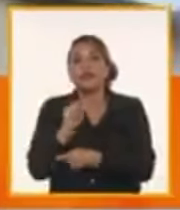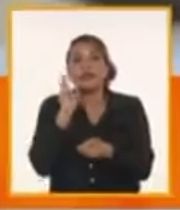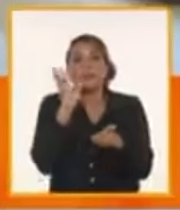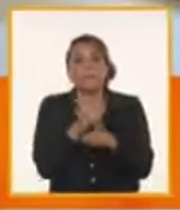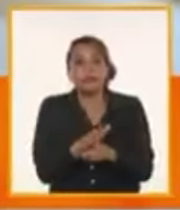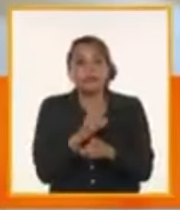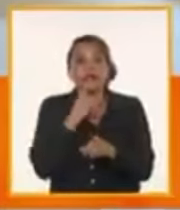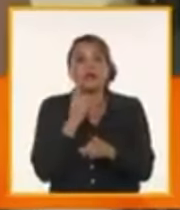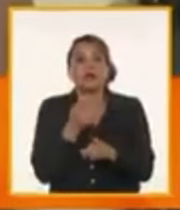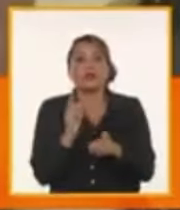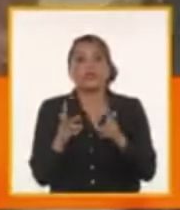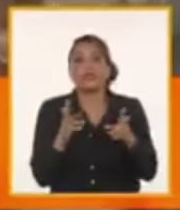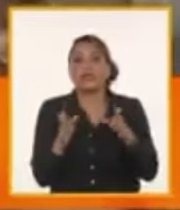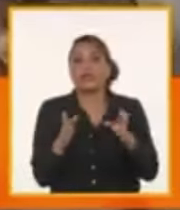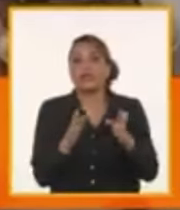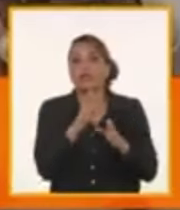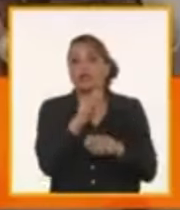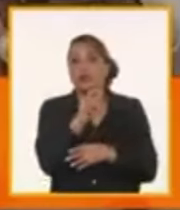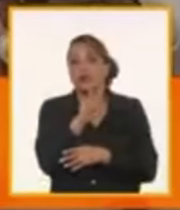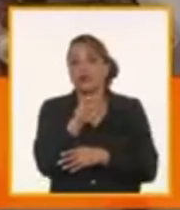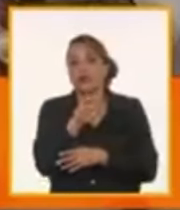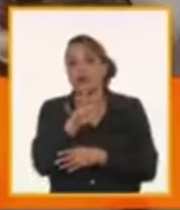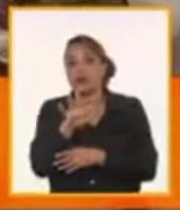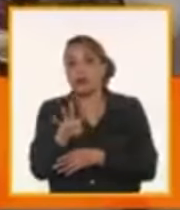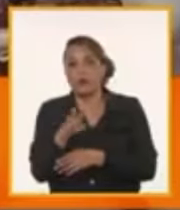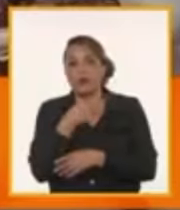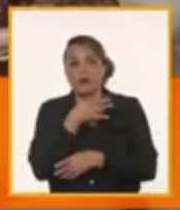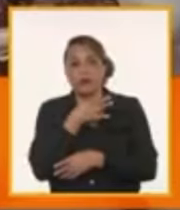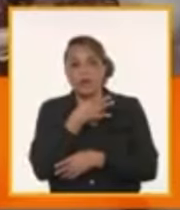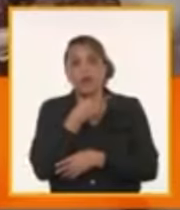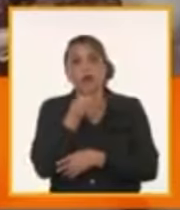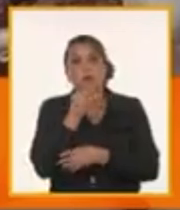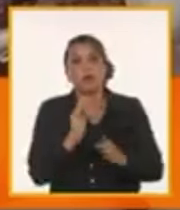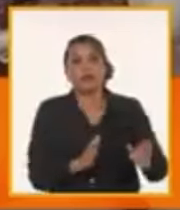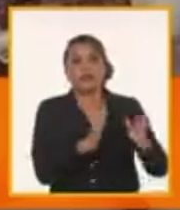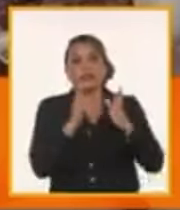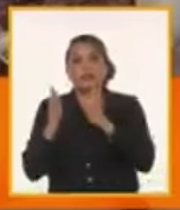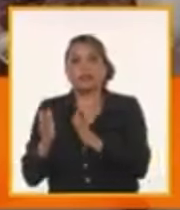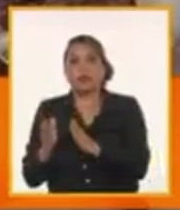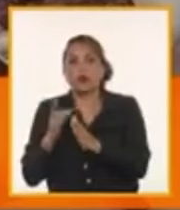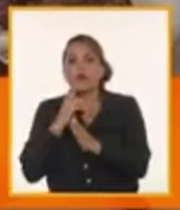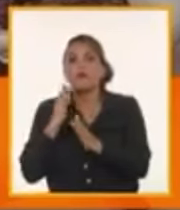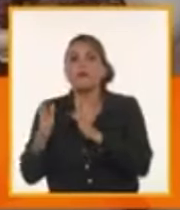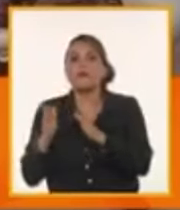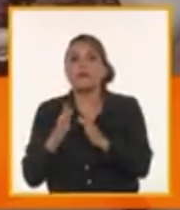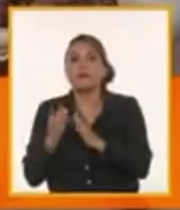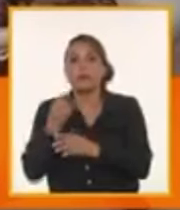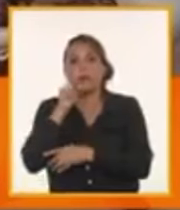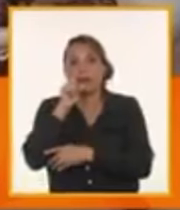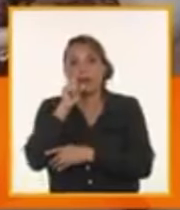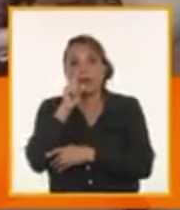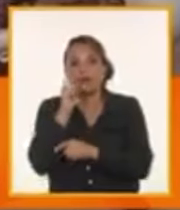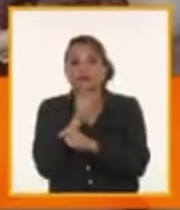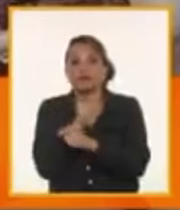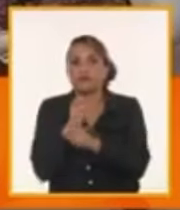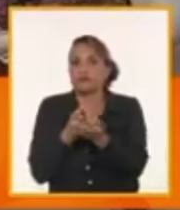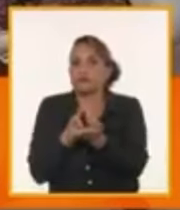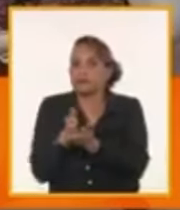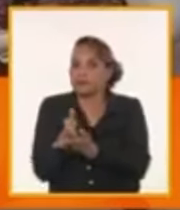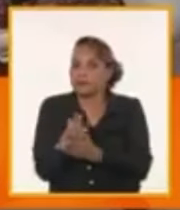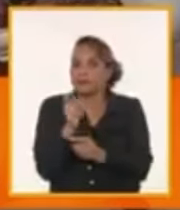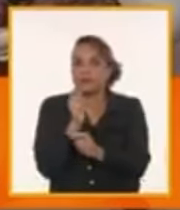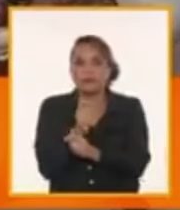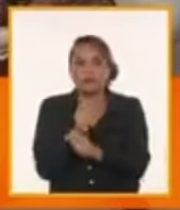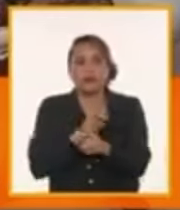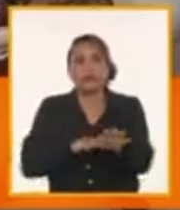corte de enero del 2024 pueden estar aplazando un periodo al concluir su carrera para que se sigan formando se